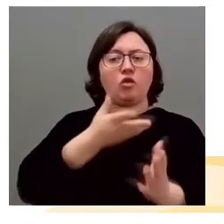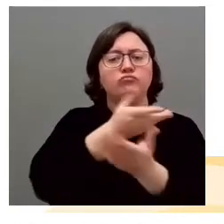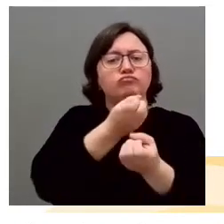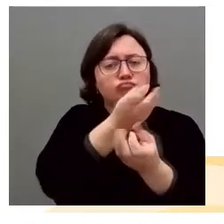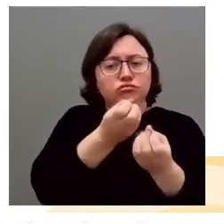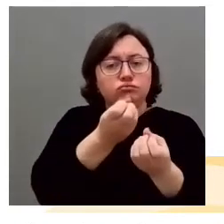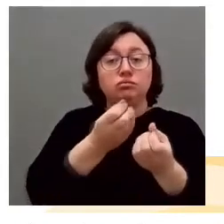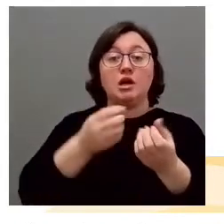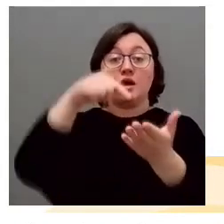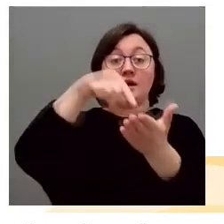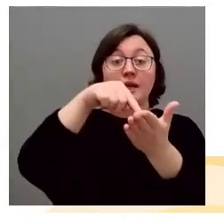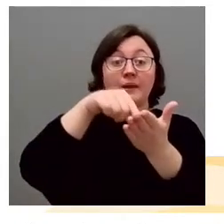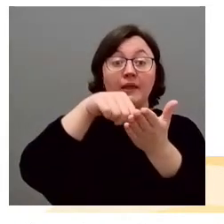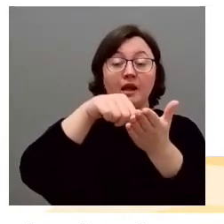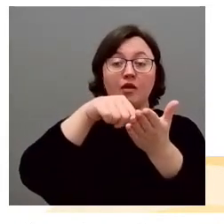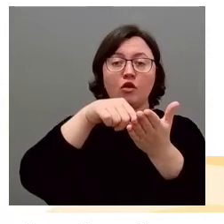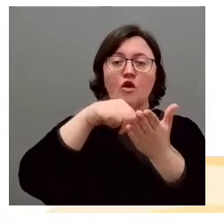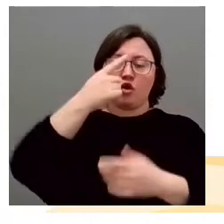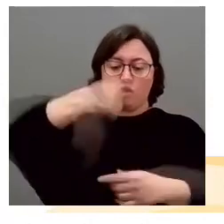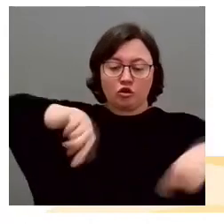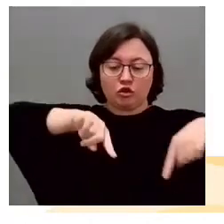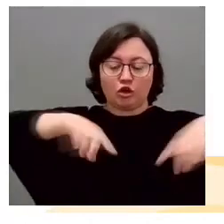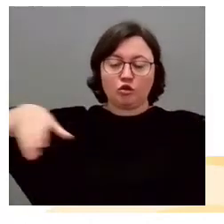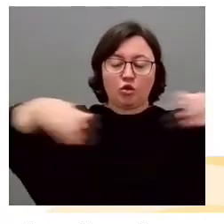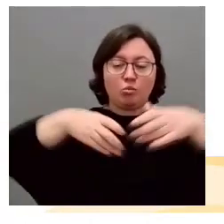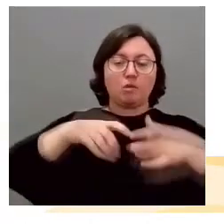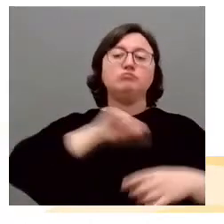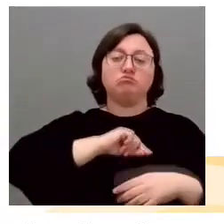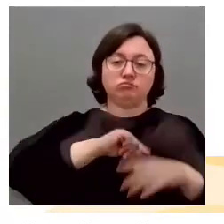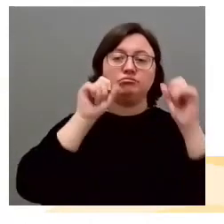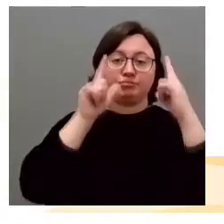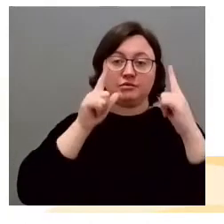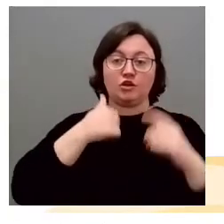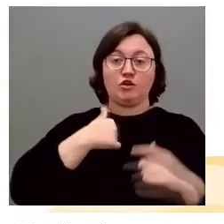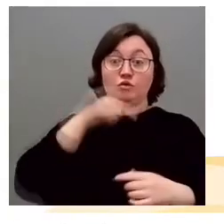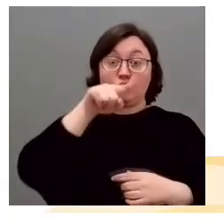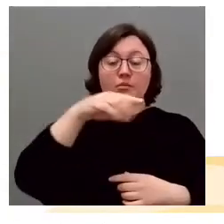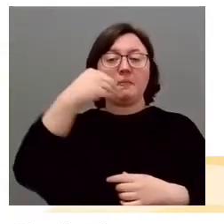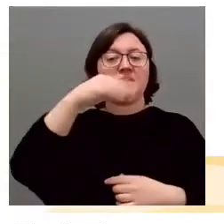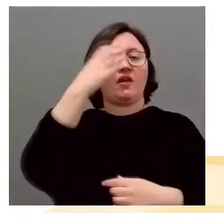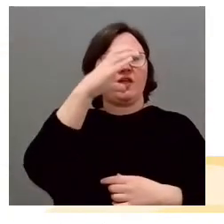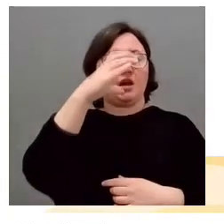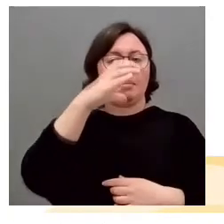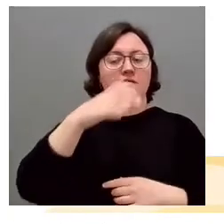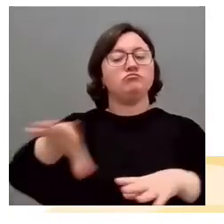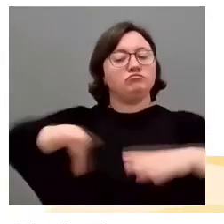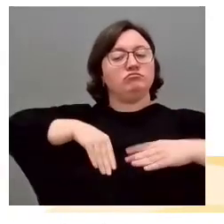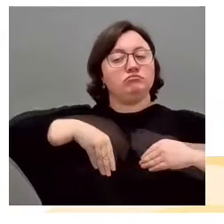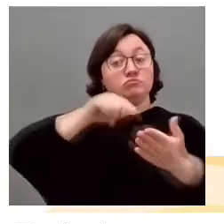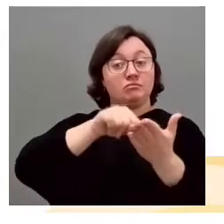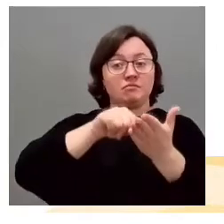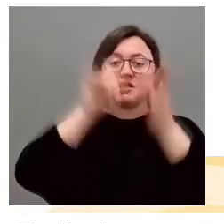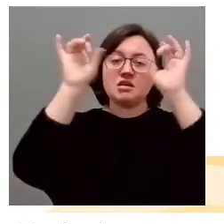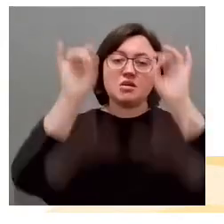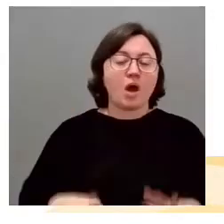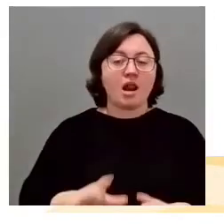reivindicando, somos conscientes. Y doy fe de que como presidente del CERMI lo estás haciendo, estás reivindicando